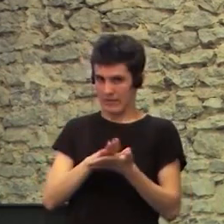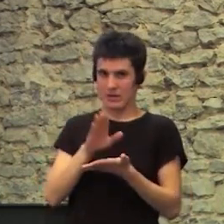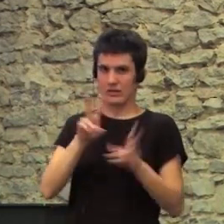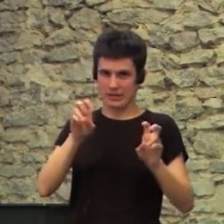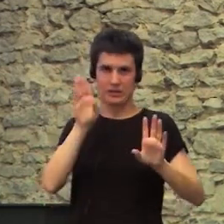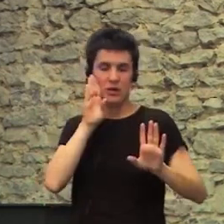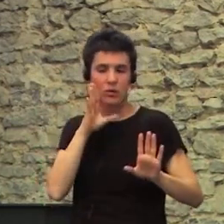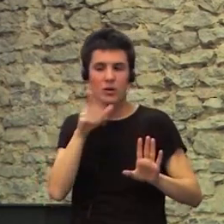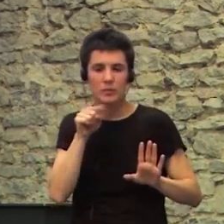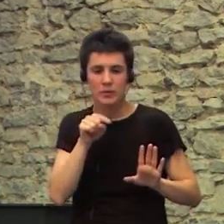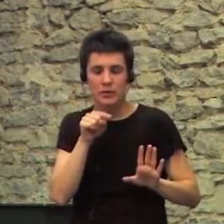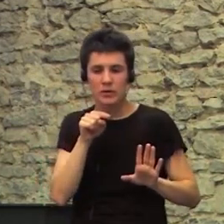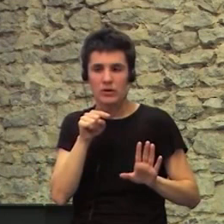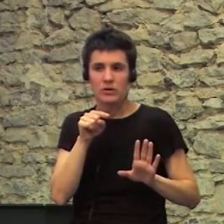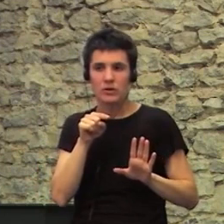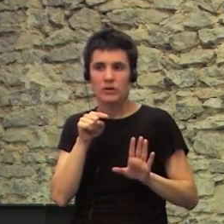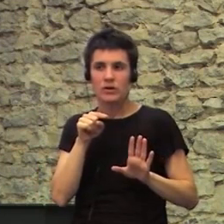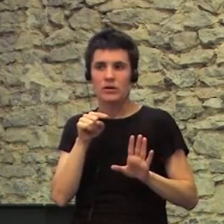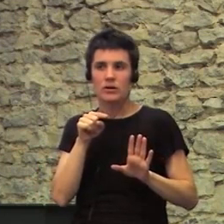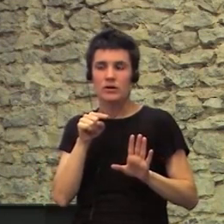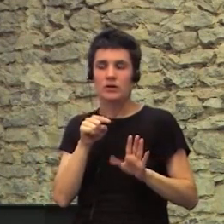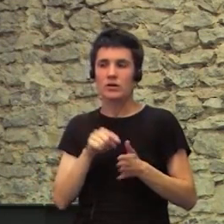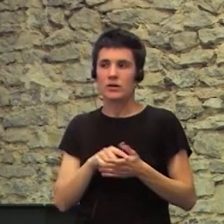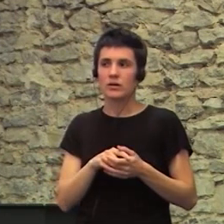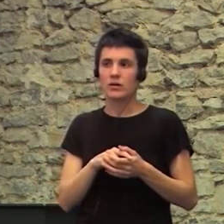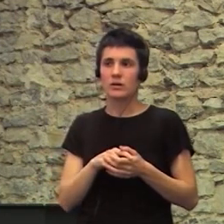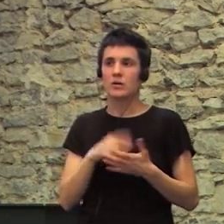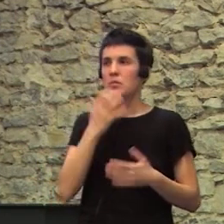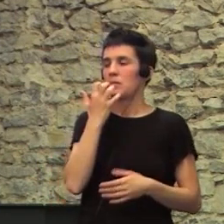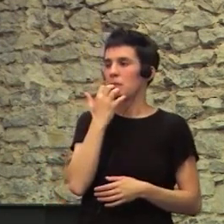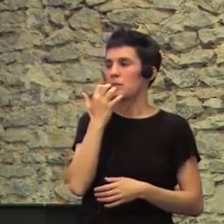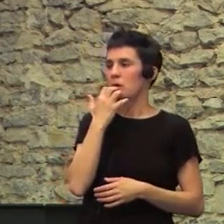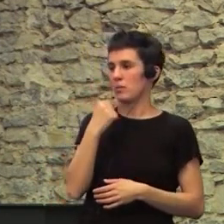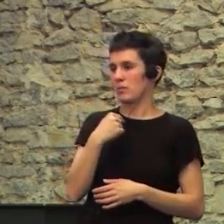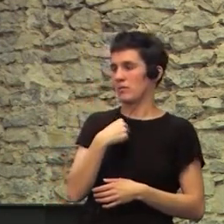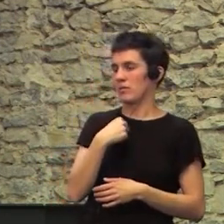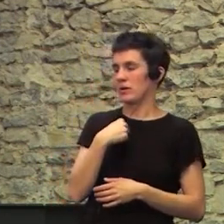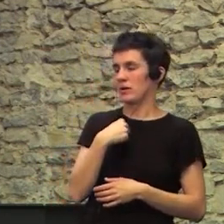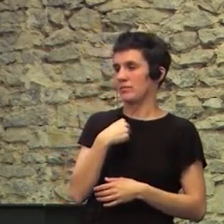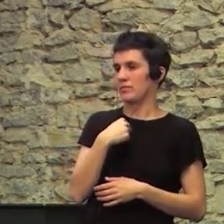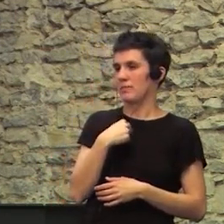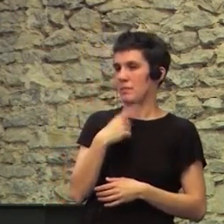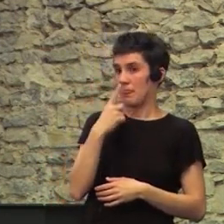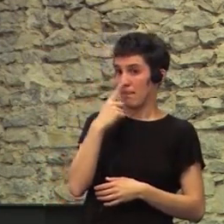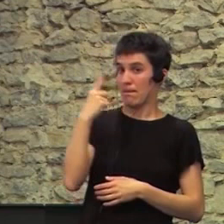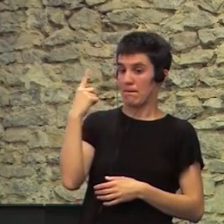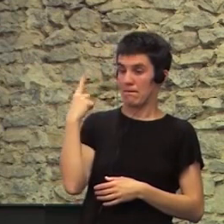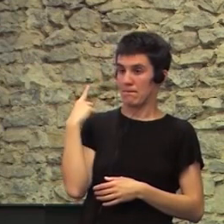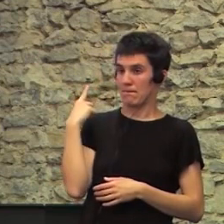se les sigue para hacer esas cosas sin preguntar a las personas. Entonces, por ejemplo, a mí me encargaron el año